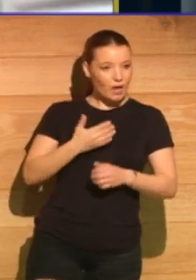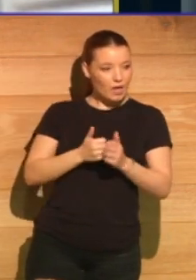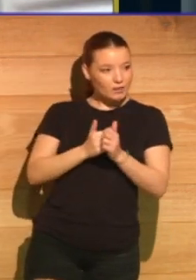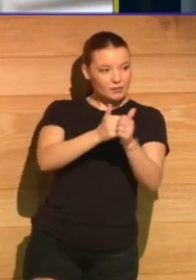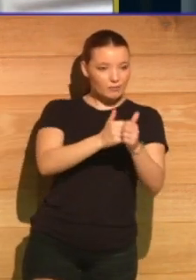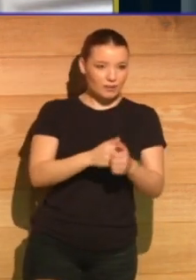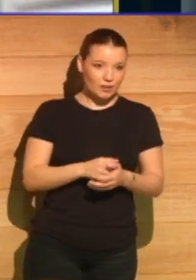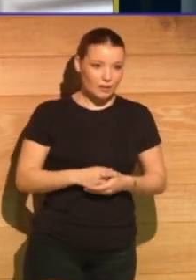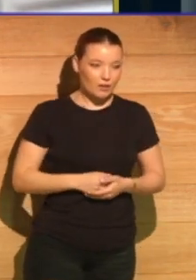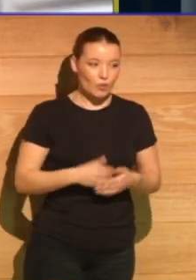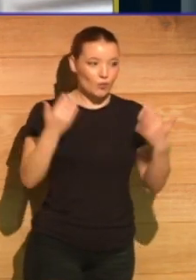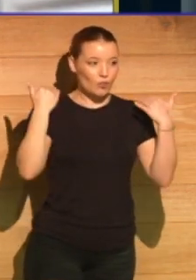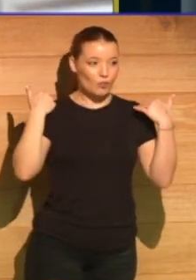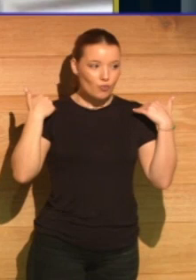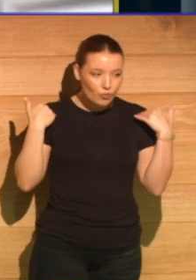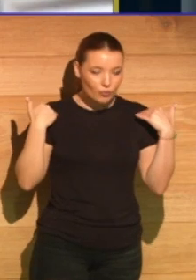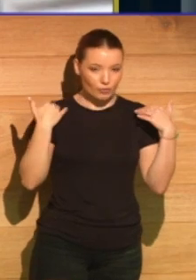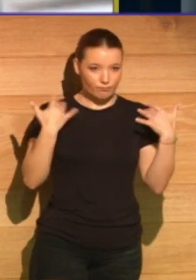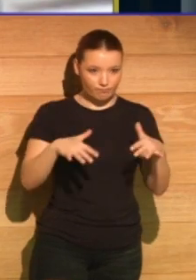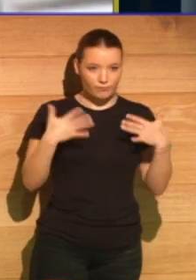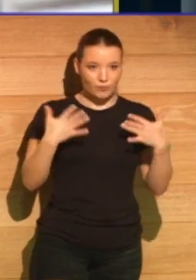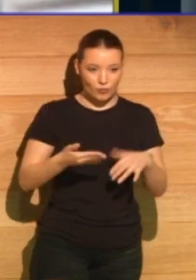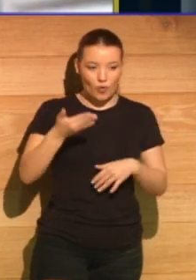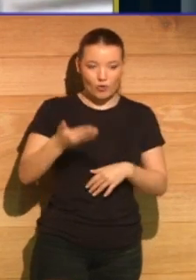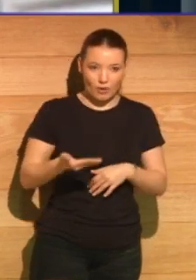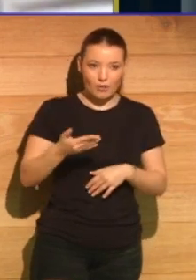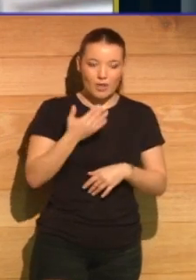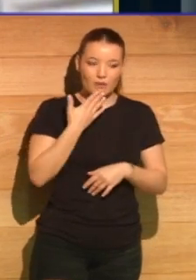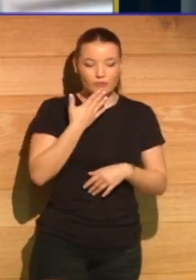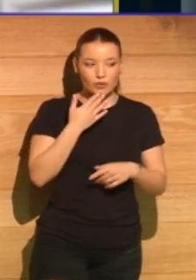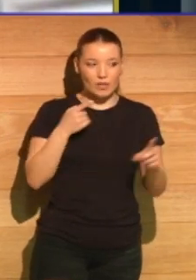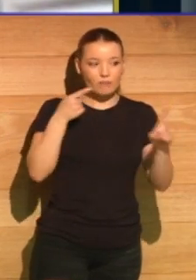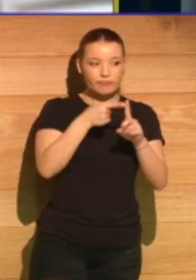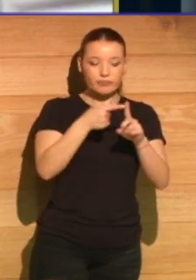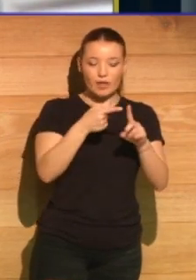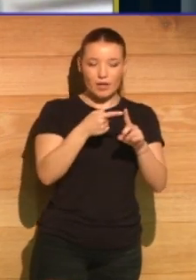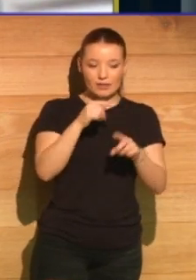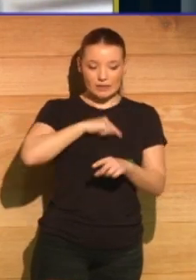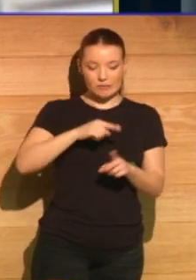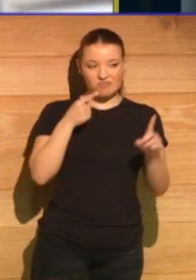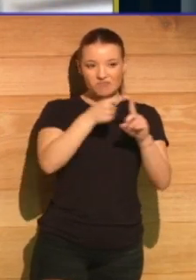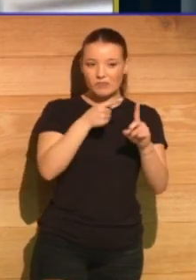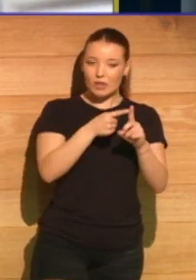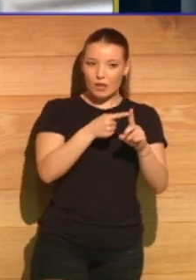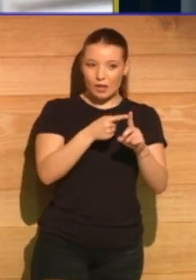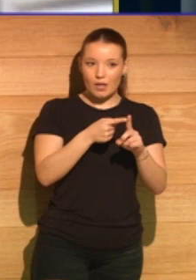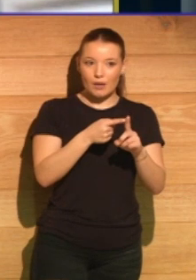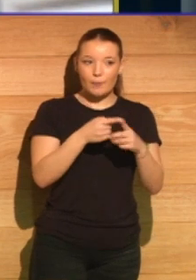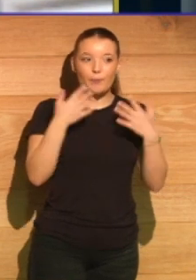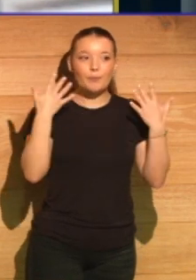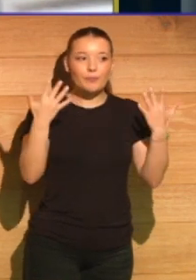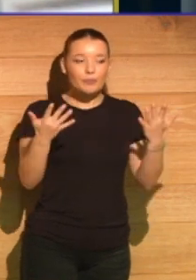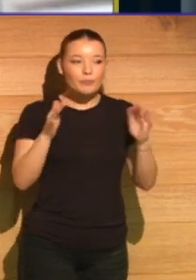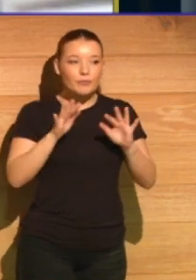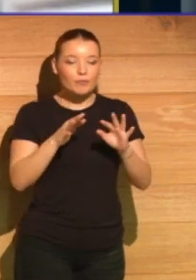Josefa? Sentirse referente. ¿Cuáles fueron los...? Bueno, primero cuéntanos si te sientes